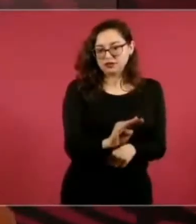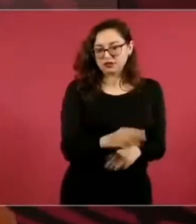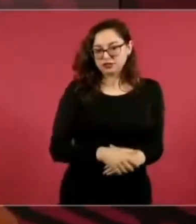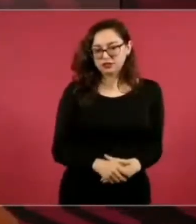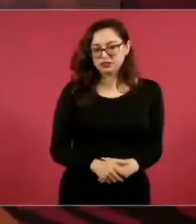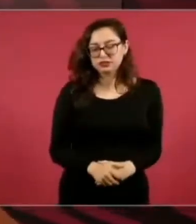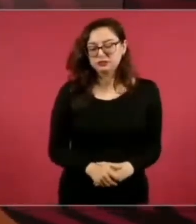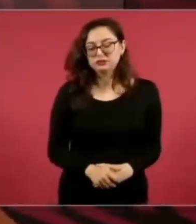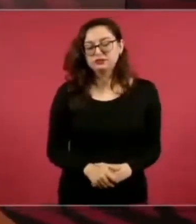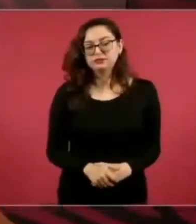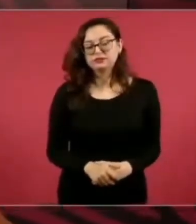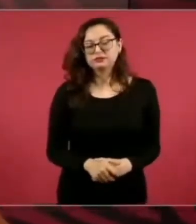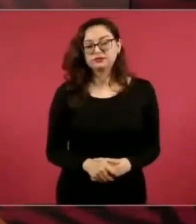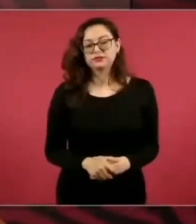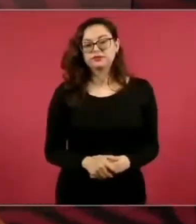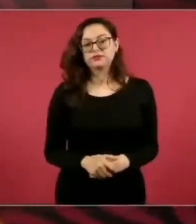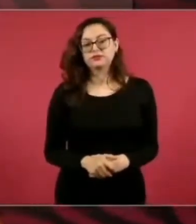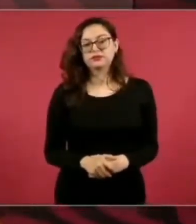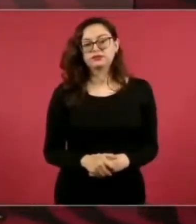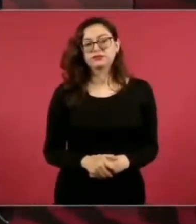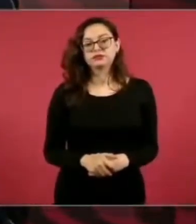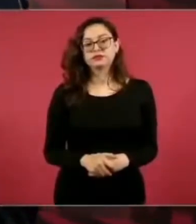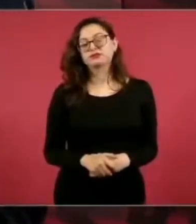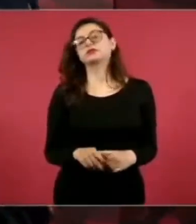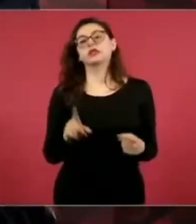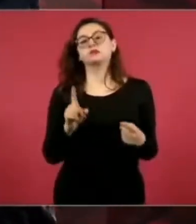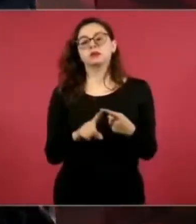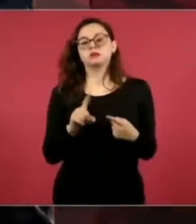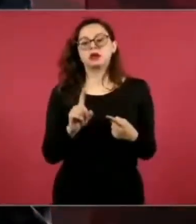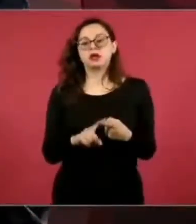con lo que se conoció como cartas de intención.